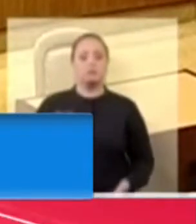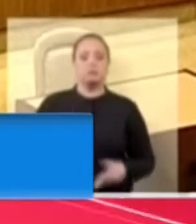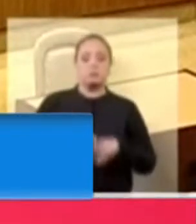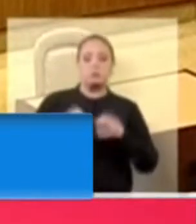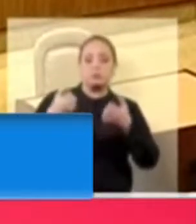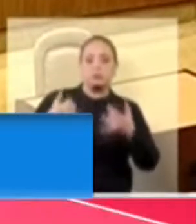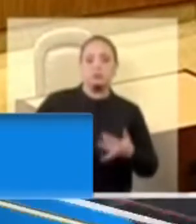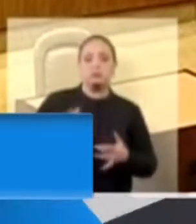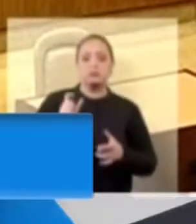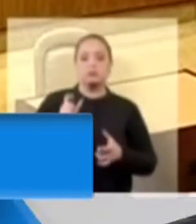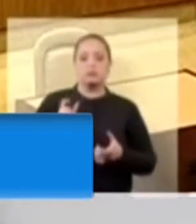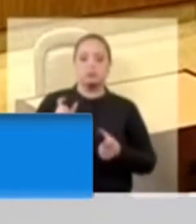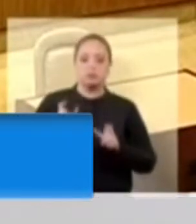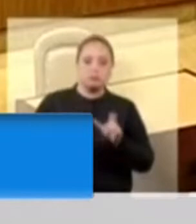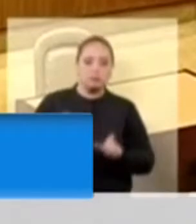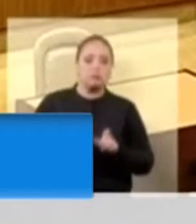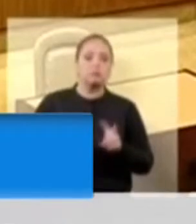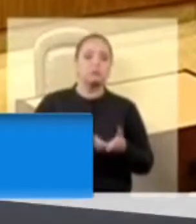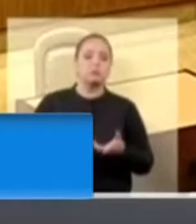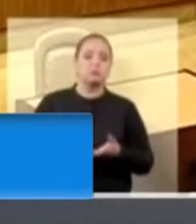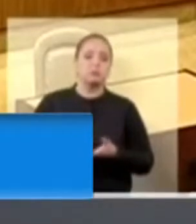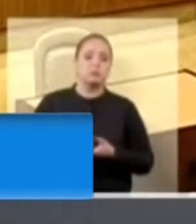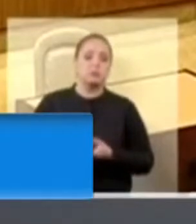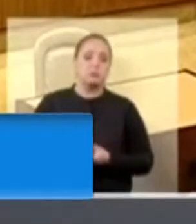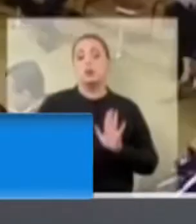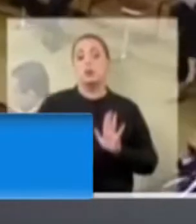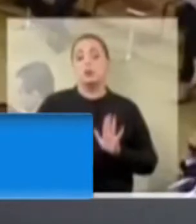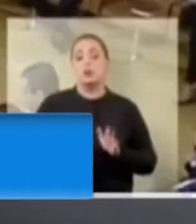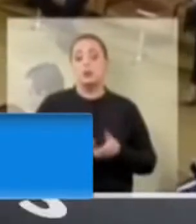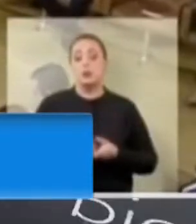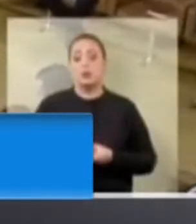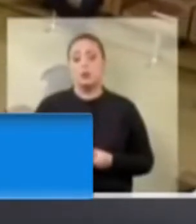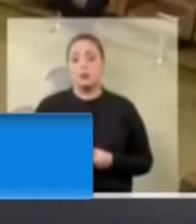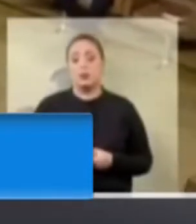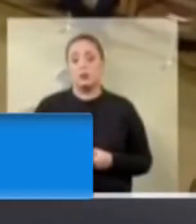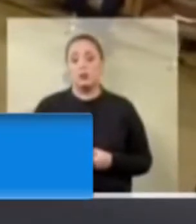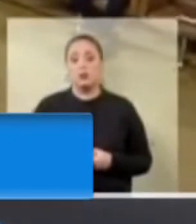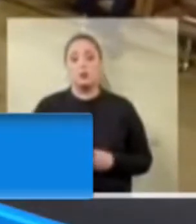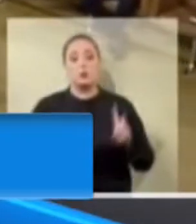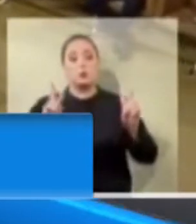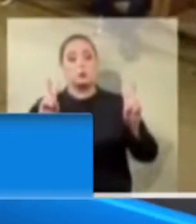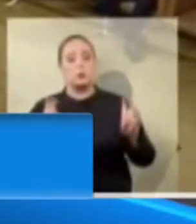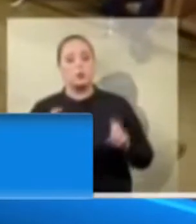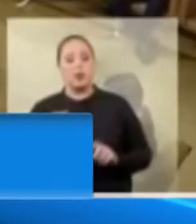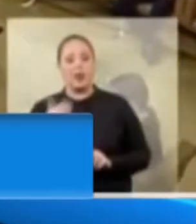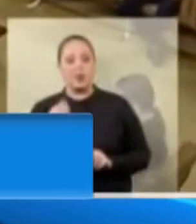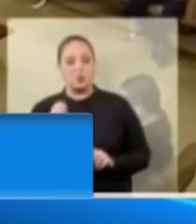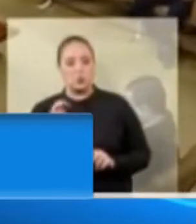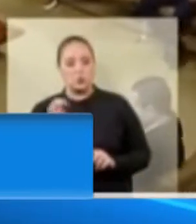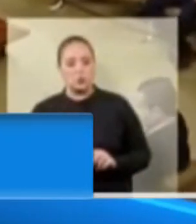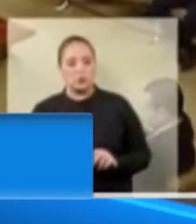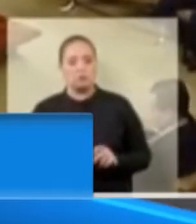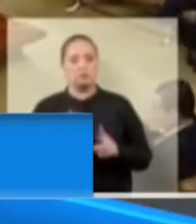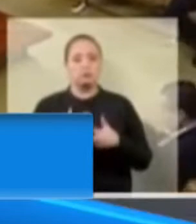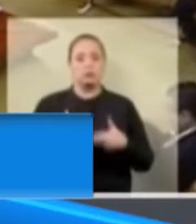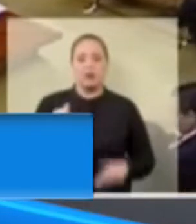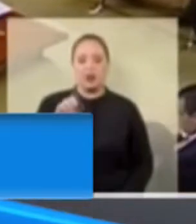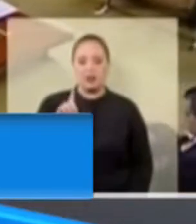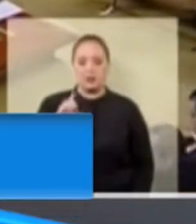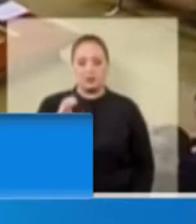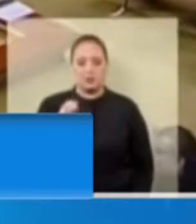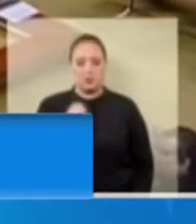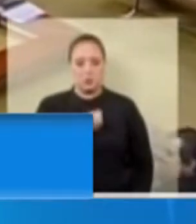los muros sordos ruidos de armas y de presiones militares expuestas,